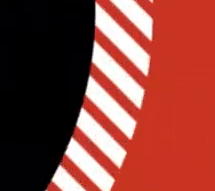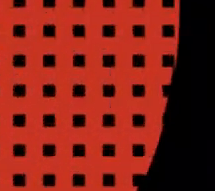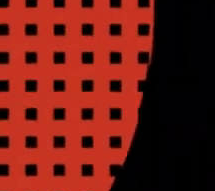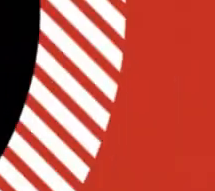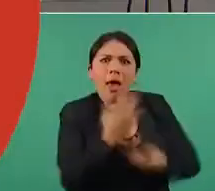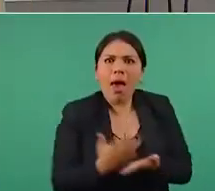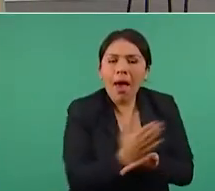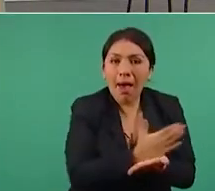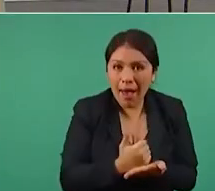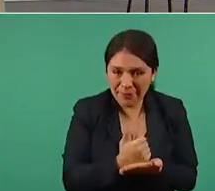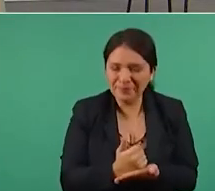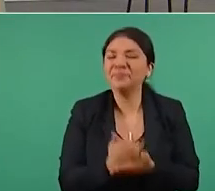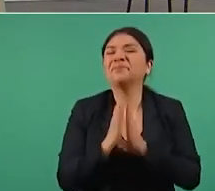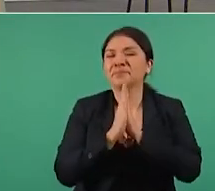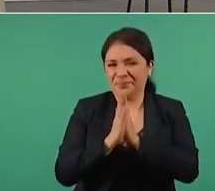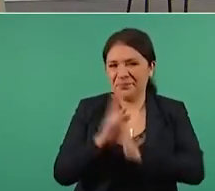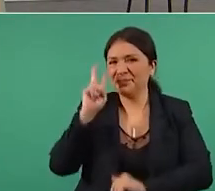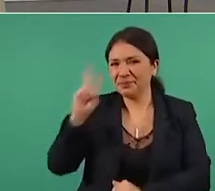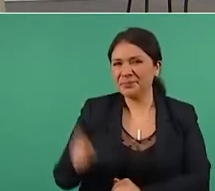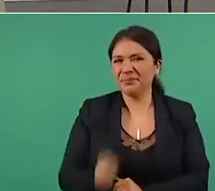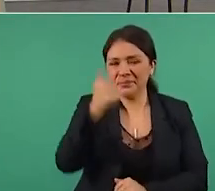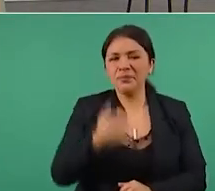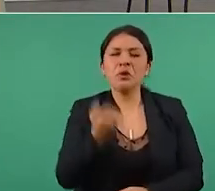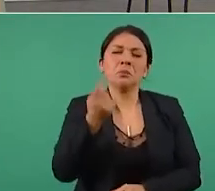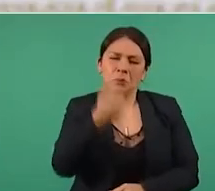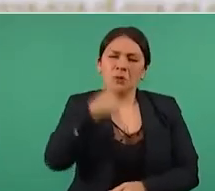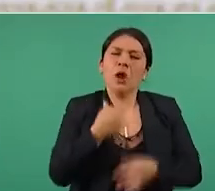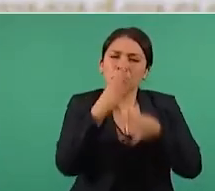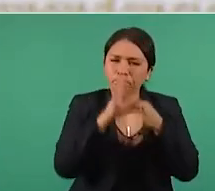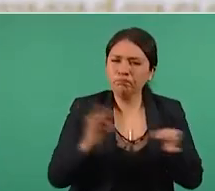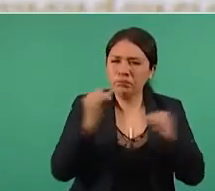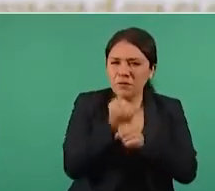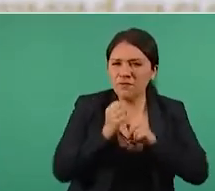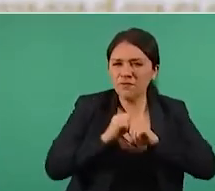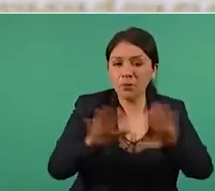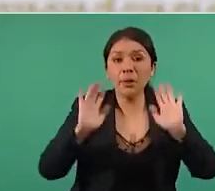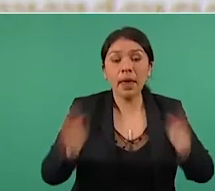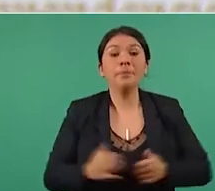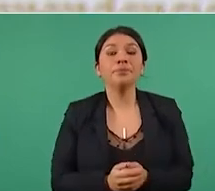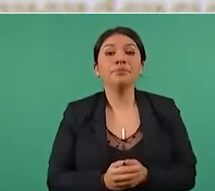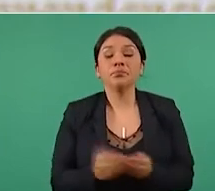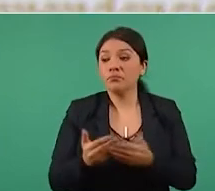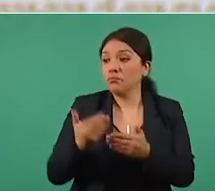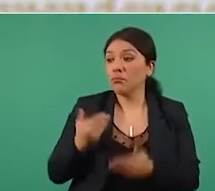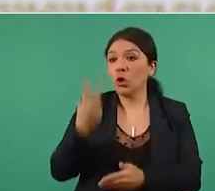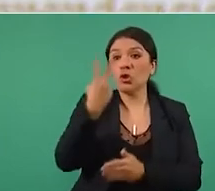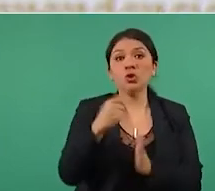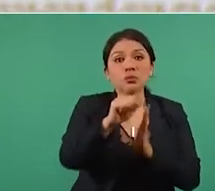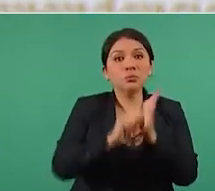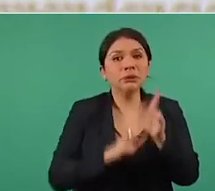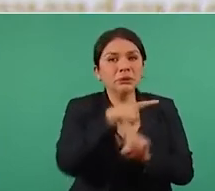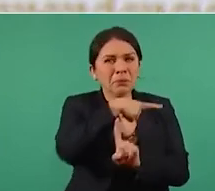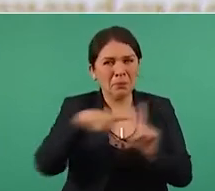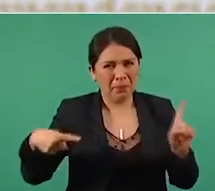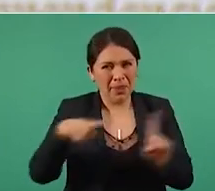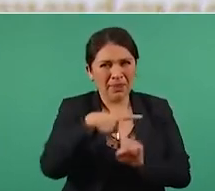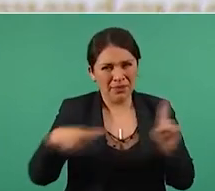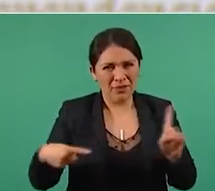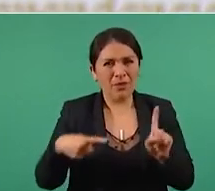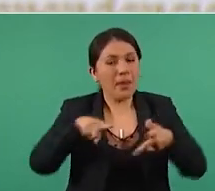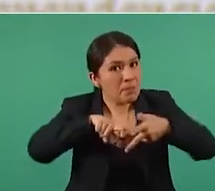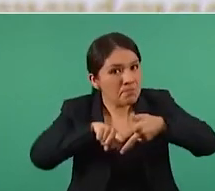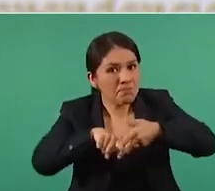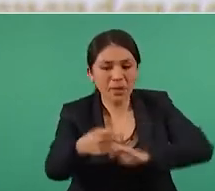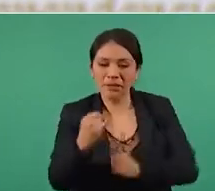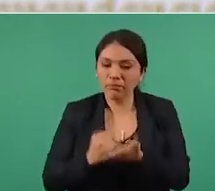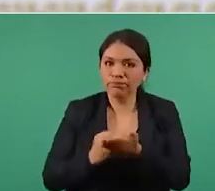cilindro. Primero, informar que a 2 meses y medio de entrada en